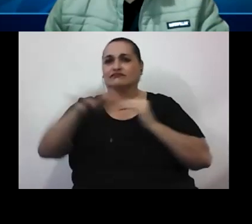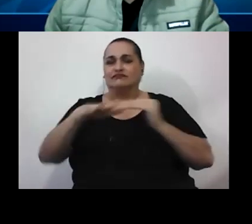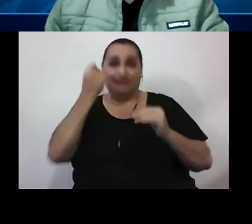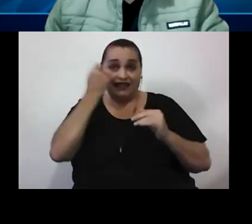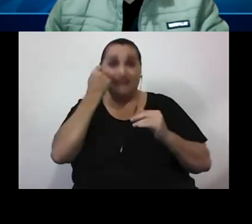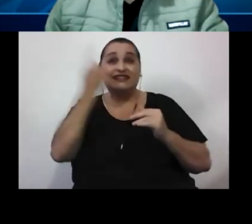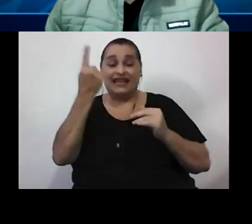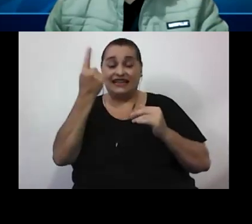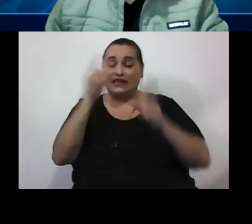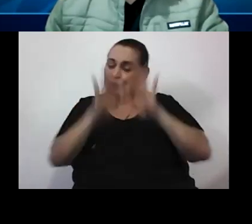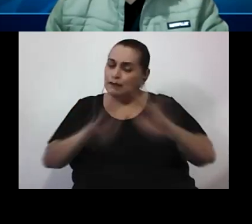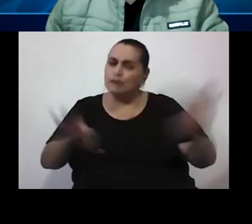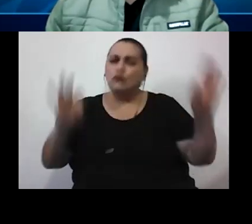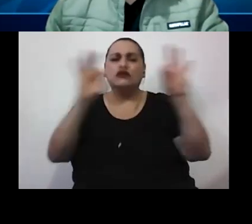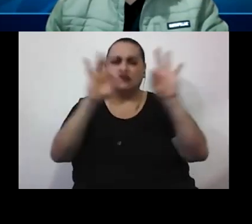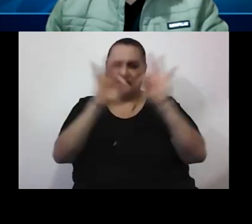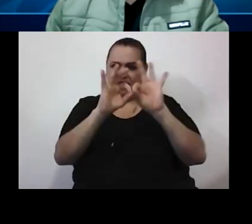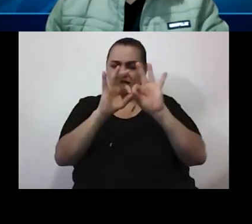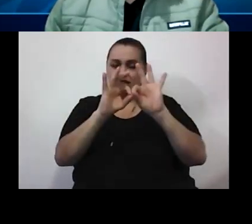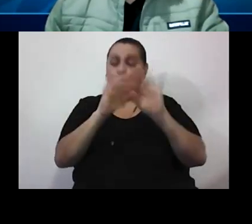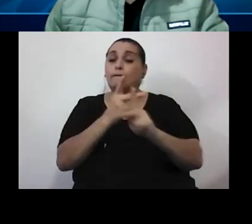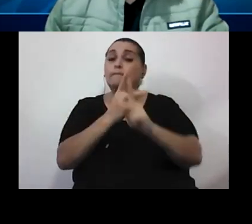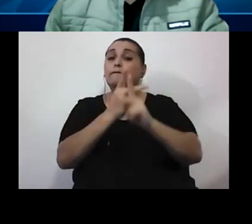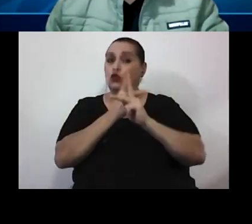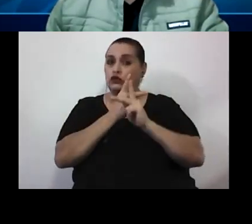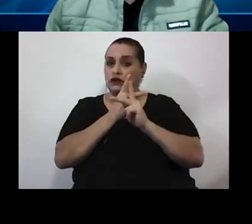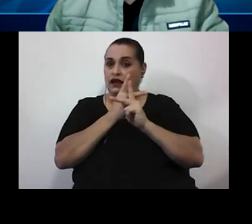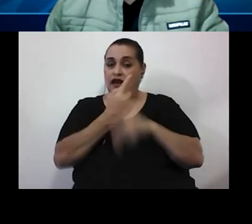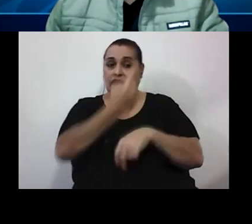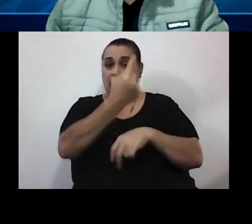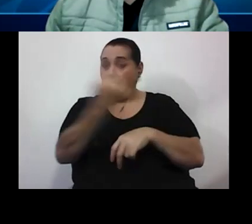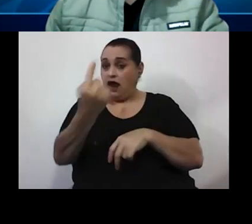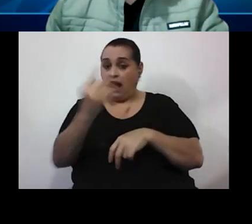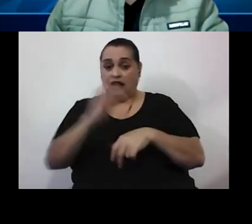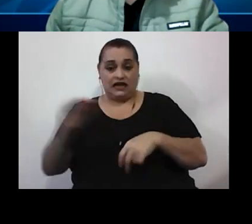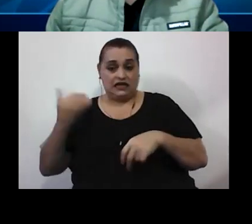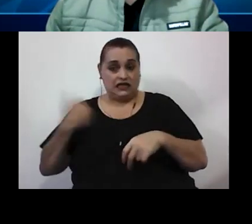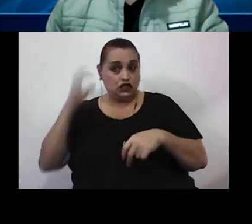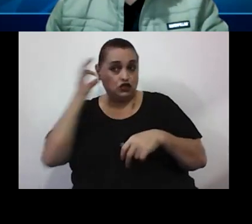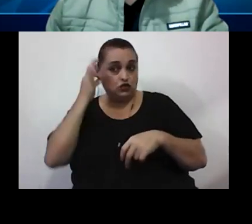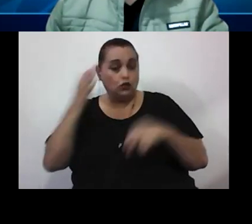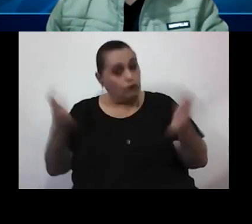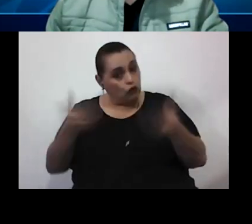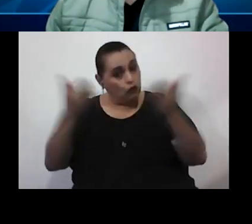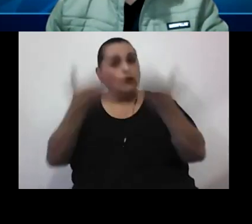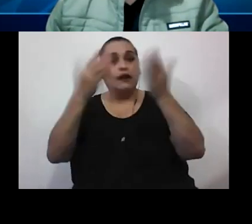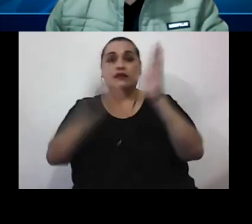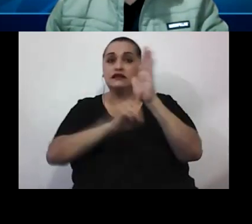la relevancia de proteger a cada niño, a cada niña y promover su desarrollo